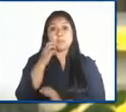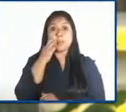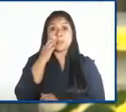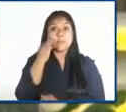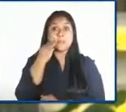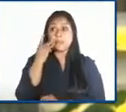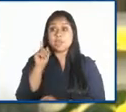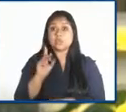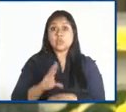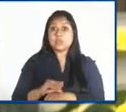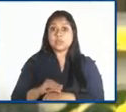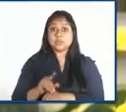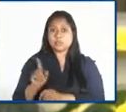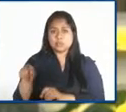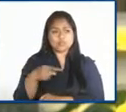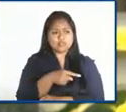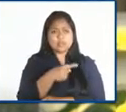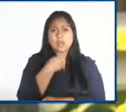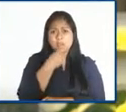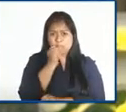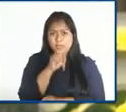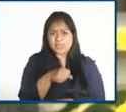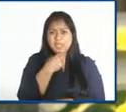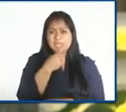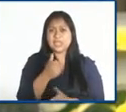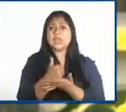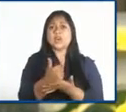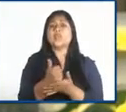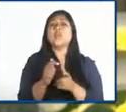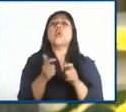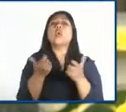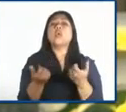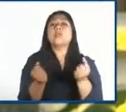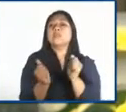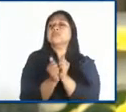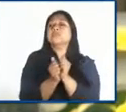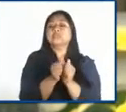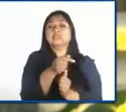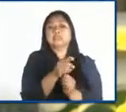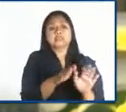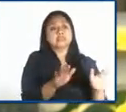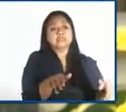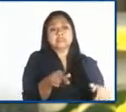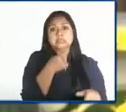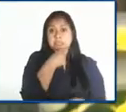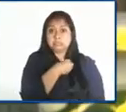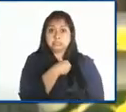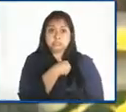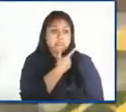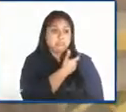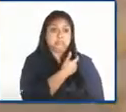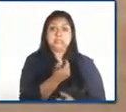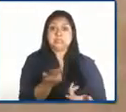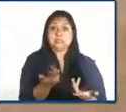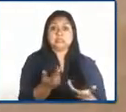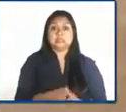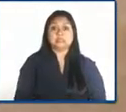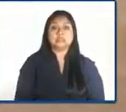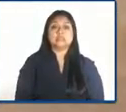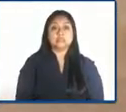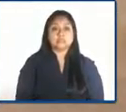permiten. ¿Cómo esto puede ayudar la PGN? ¿Cómo puede acompañar a los menores si ellos se quieren vacunar? Sí,